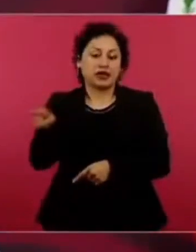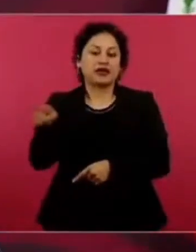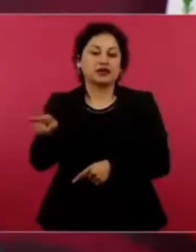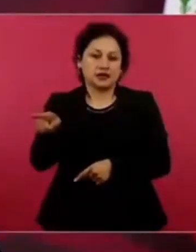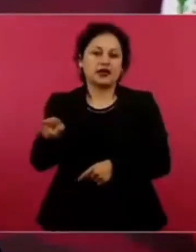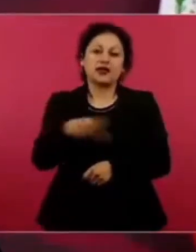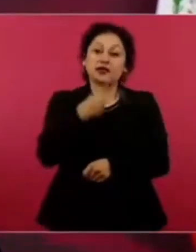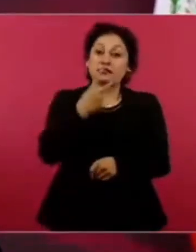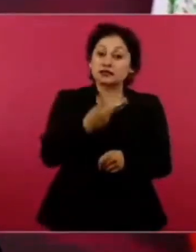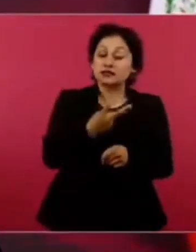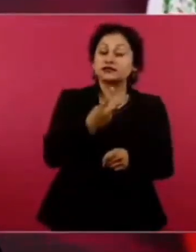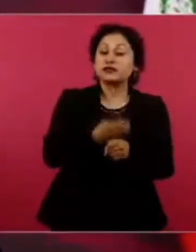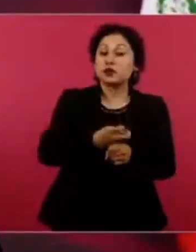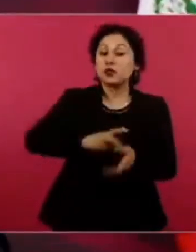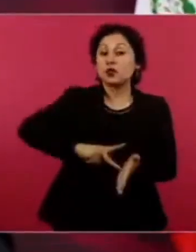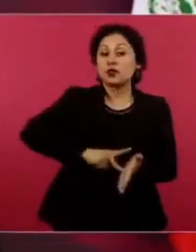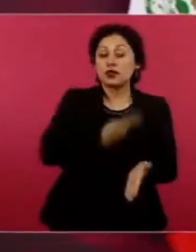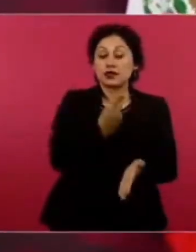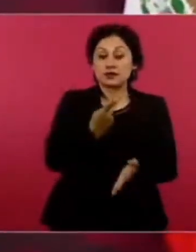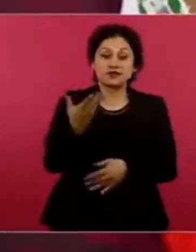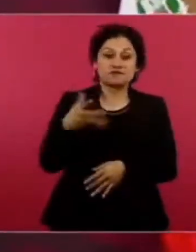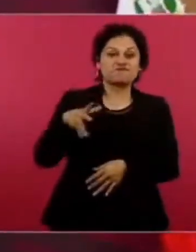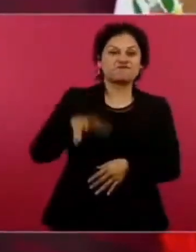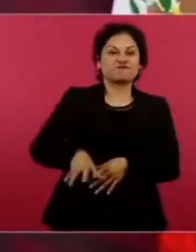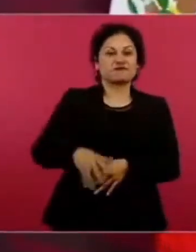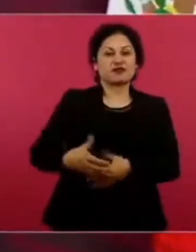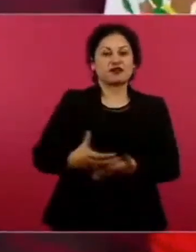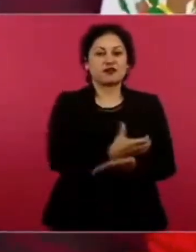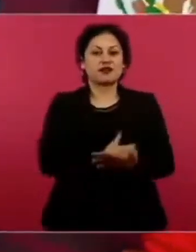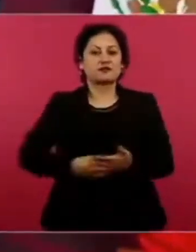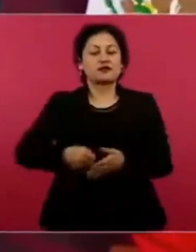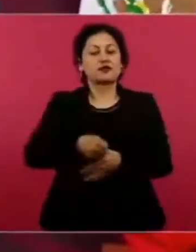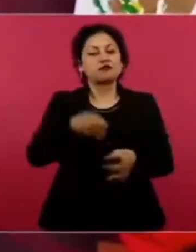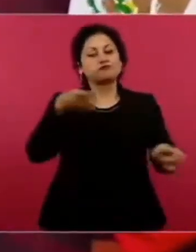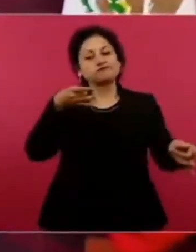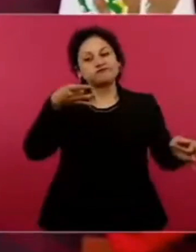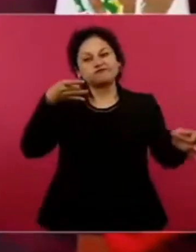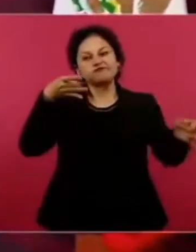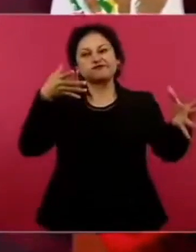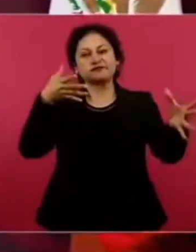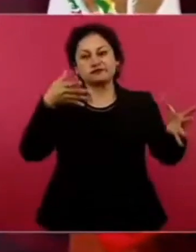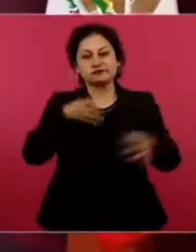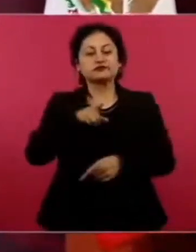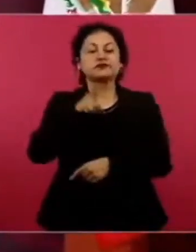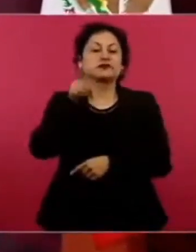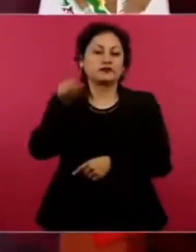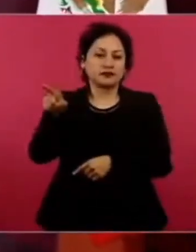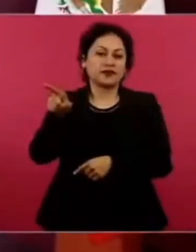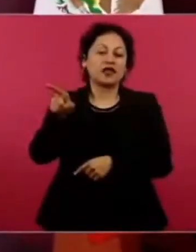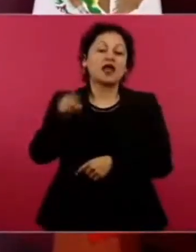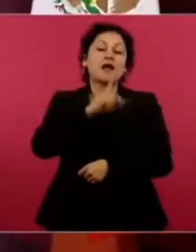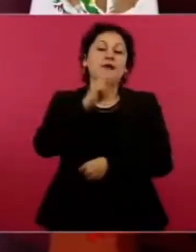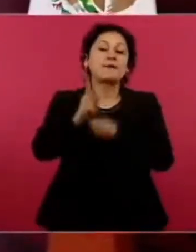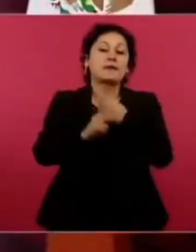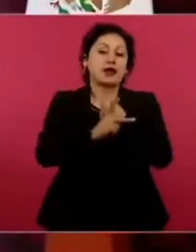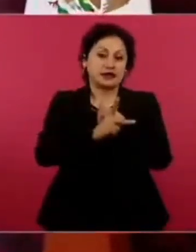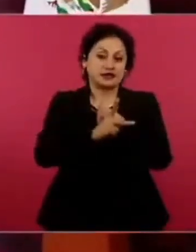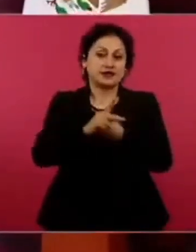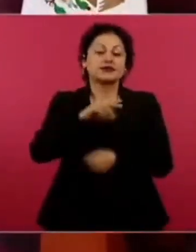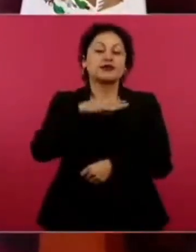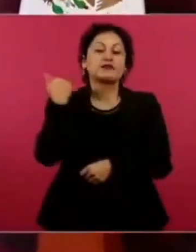el Campeonato Mundial de Tiro de Arco que se llevó a cabo en Berlín,